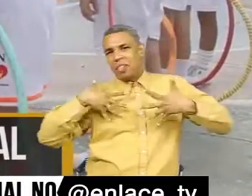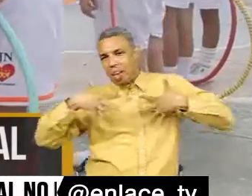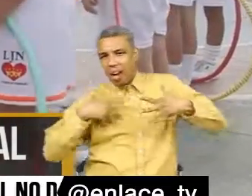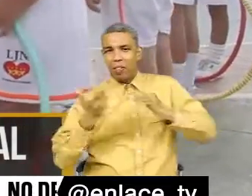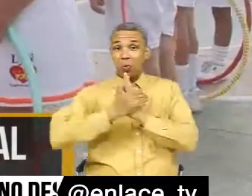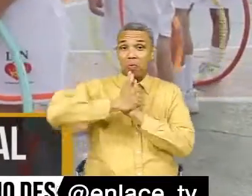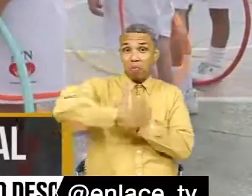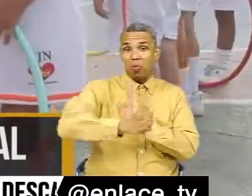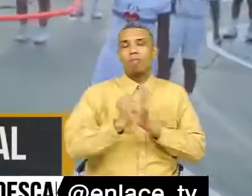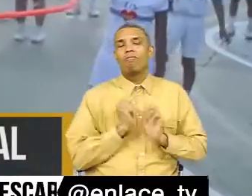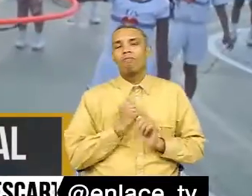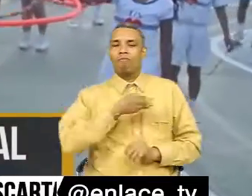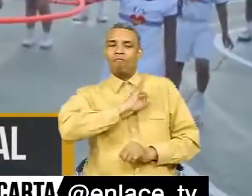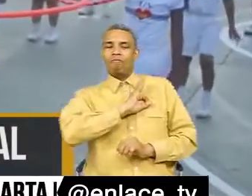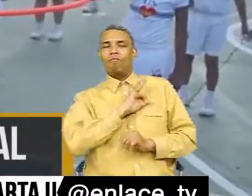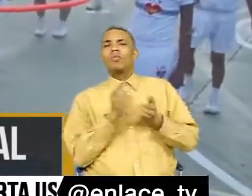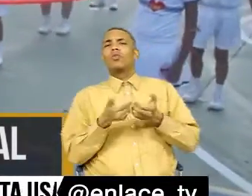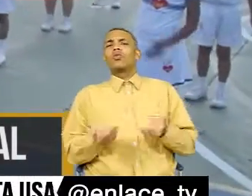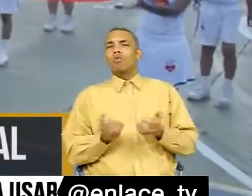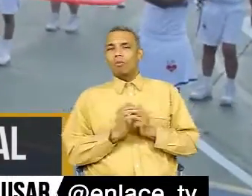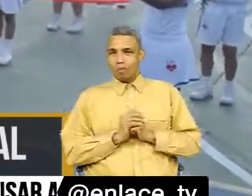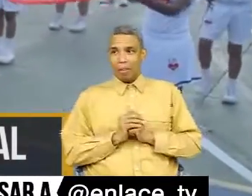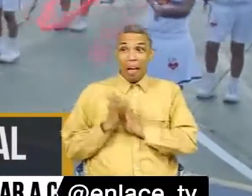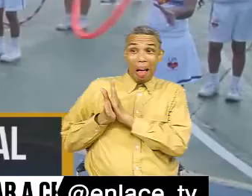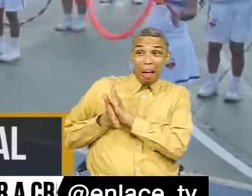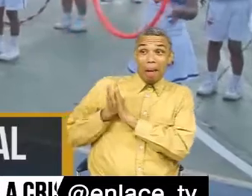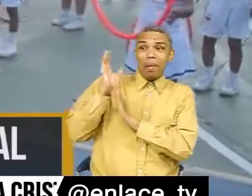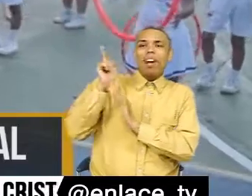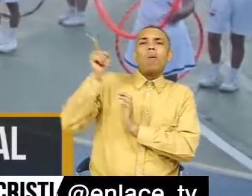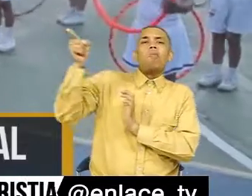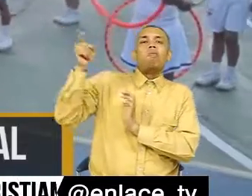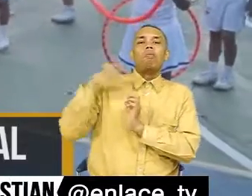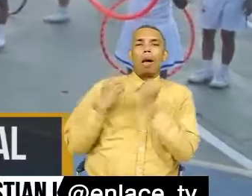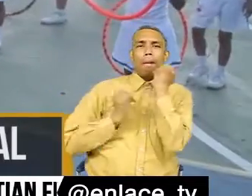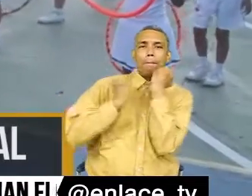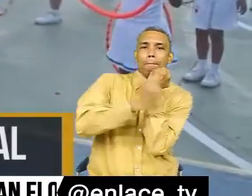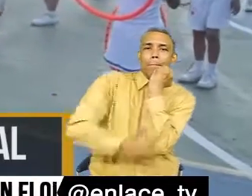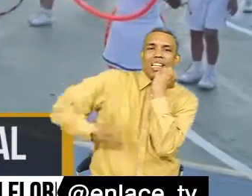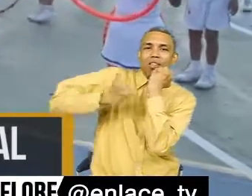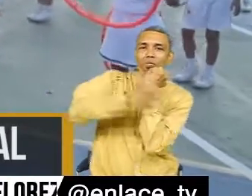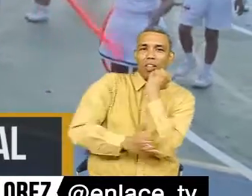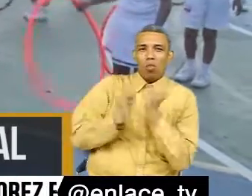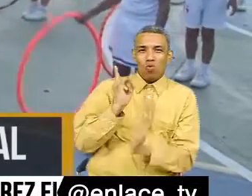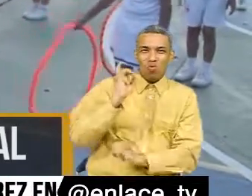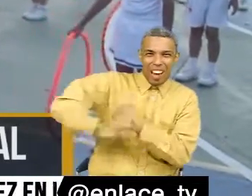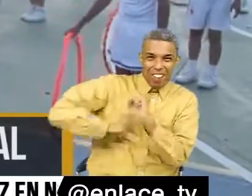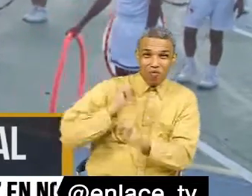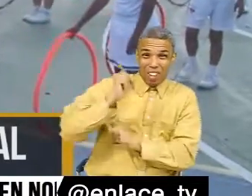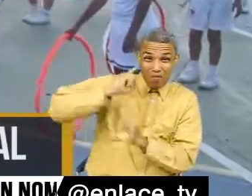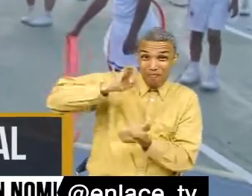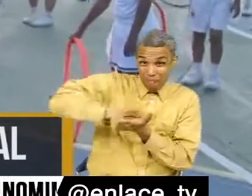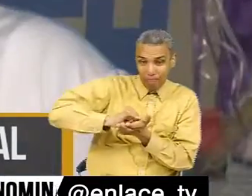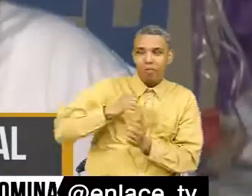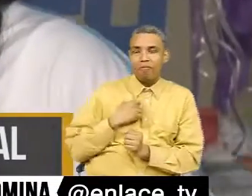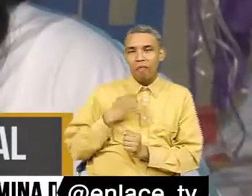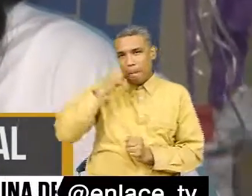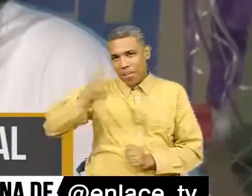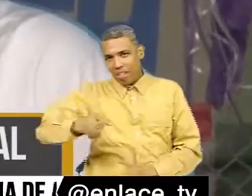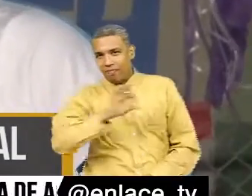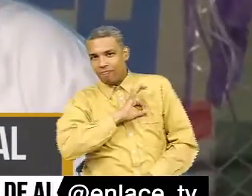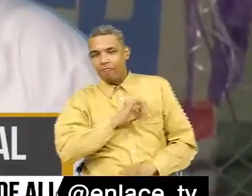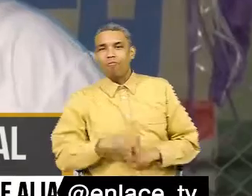sábado 17 de septiembre con la histórica salida a un reconocido parque turístico del departamento. Nos hace falta el evento más importante,